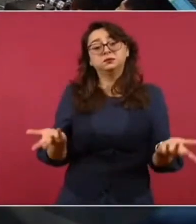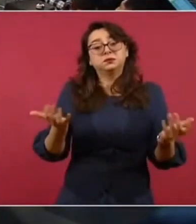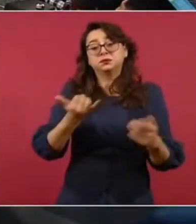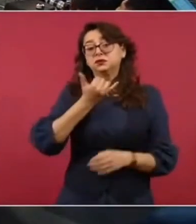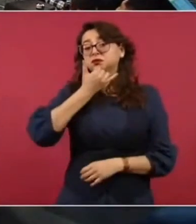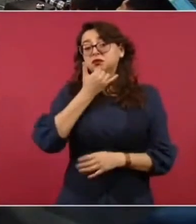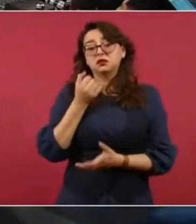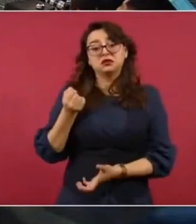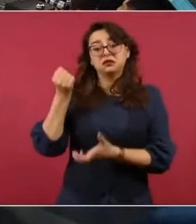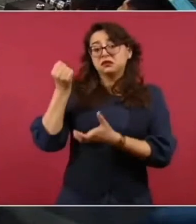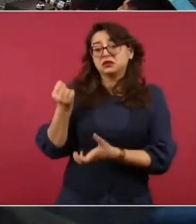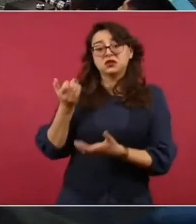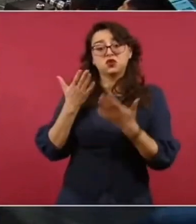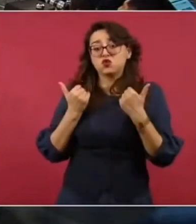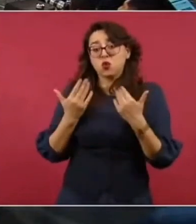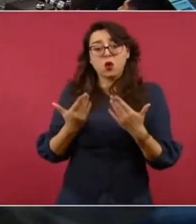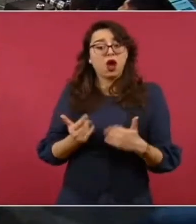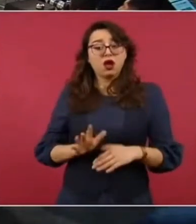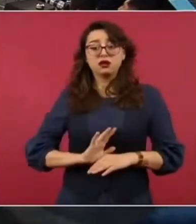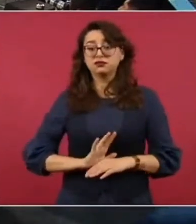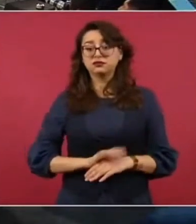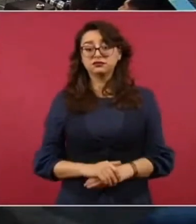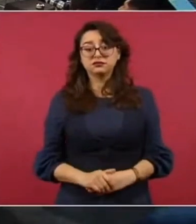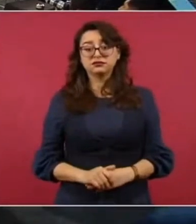y franqueza.